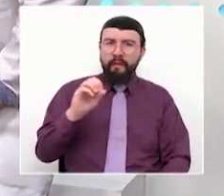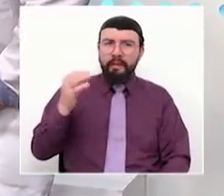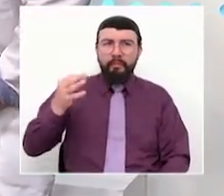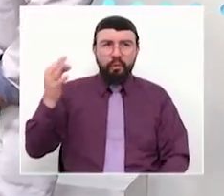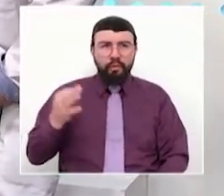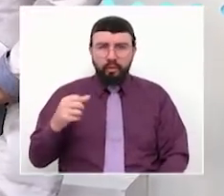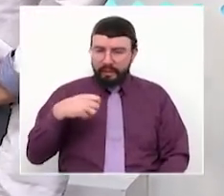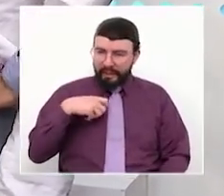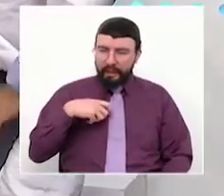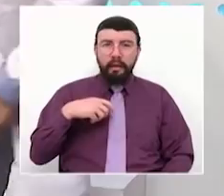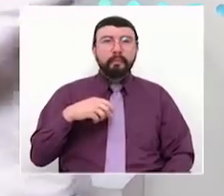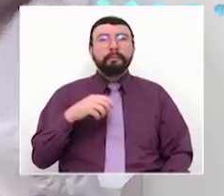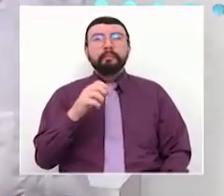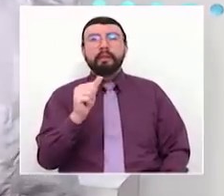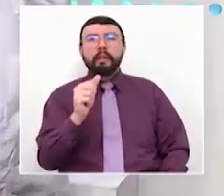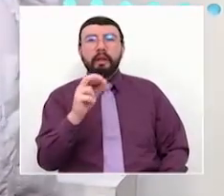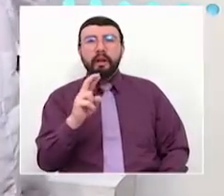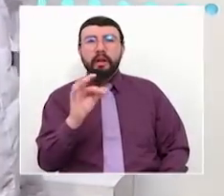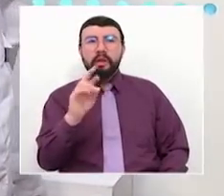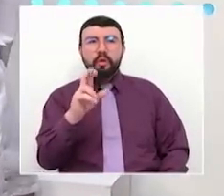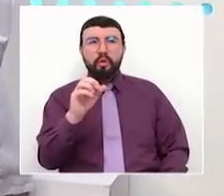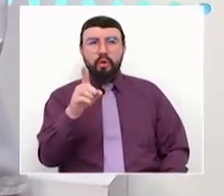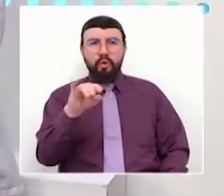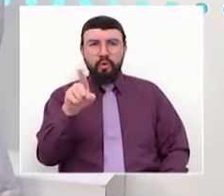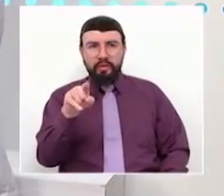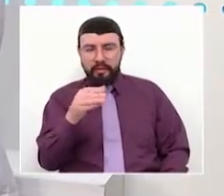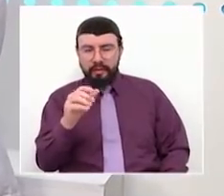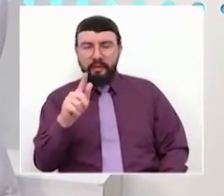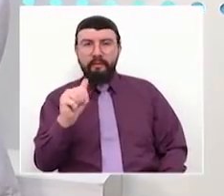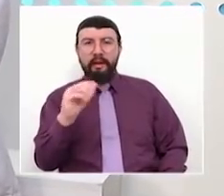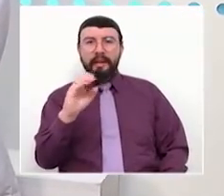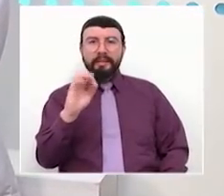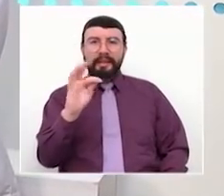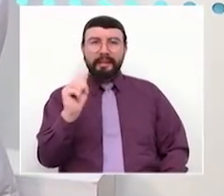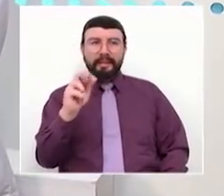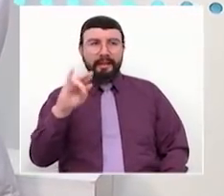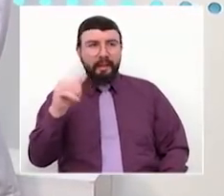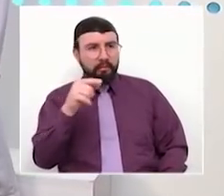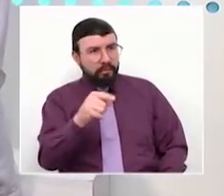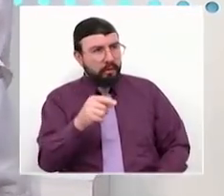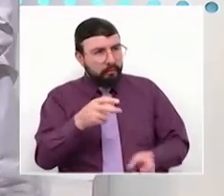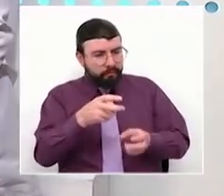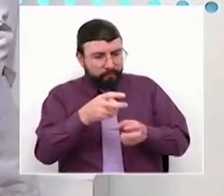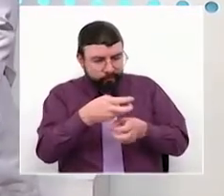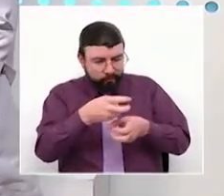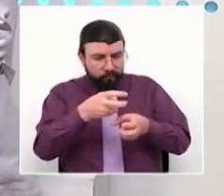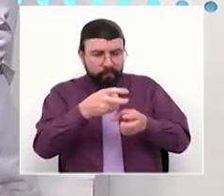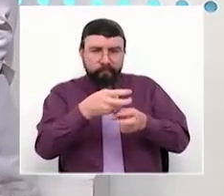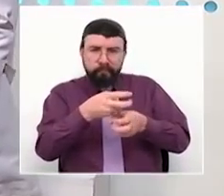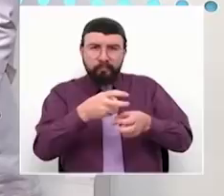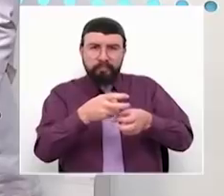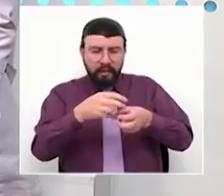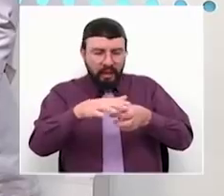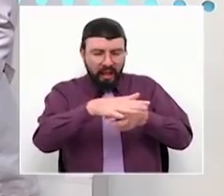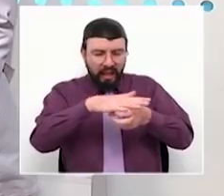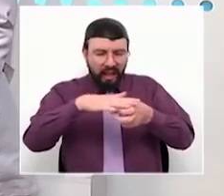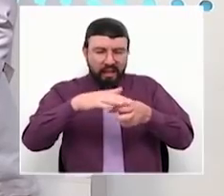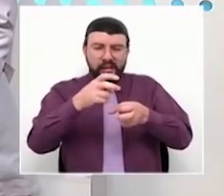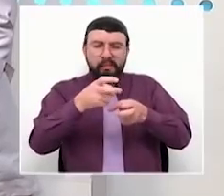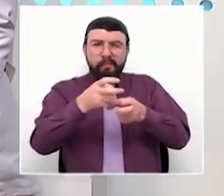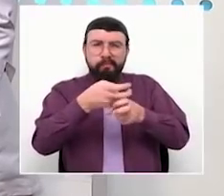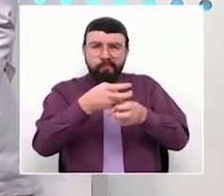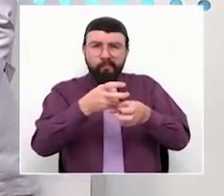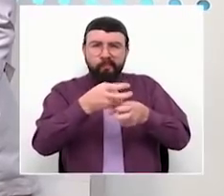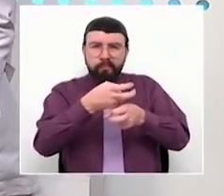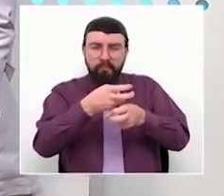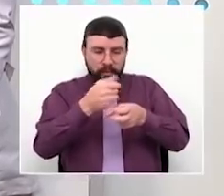facetarias. Entonces, Desgaste. un desgaste de este huesecillo que yo les mostraba. Entonces, si se desgasta este huesecillo, no va a